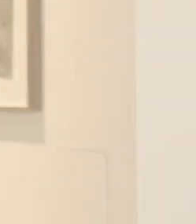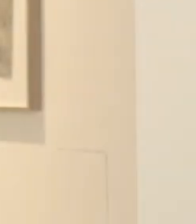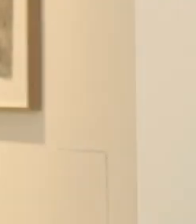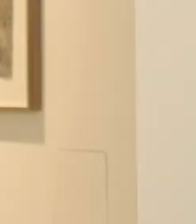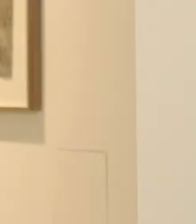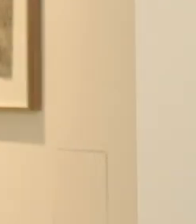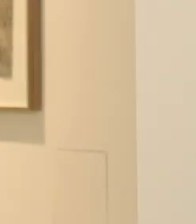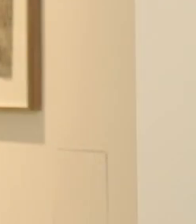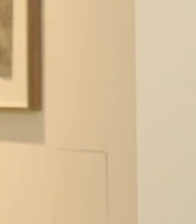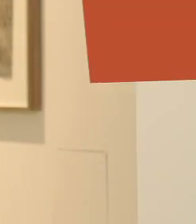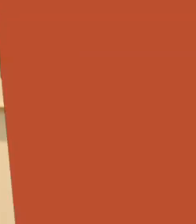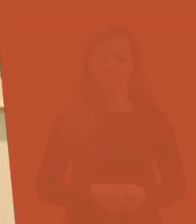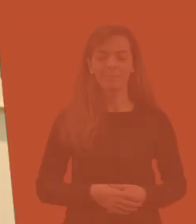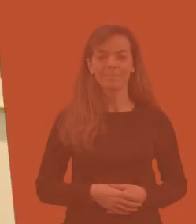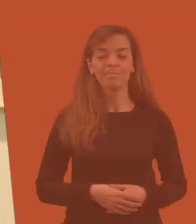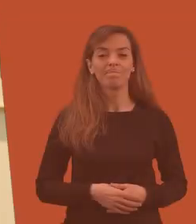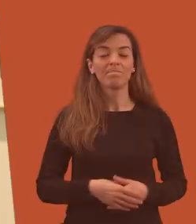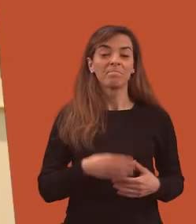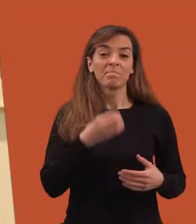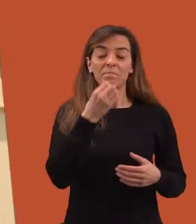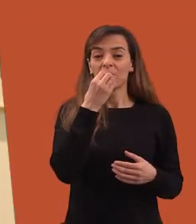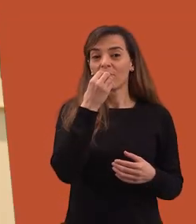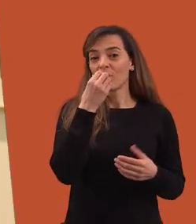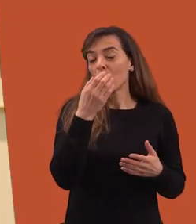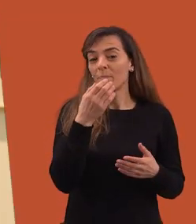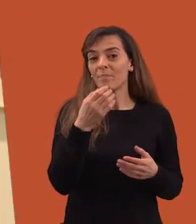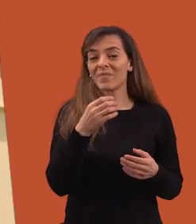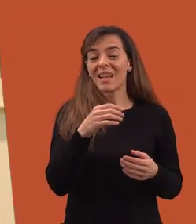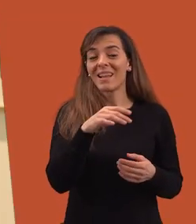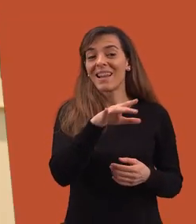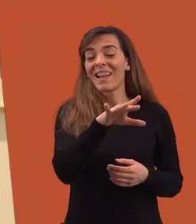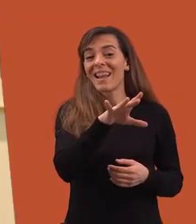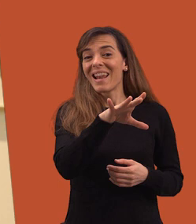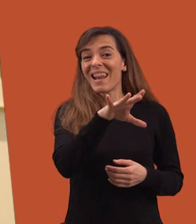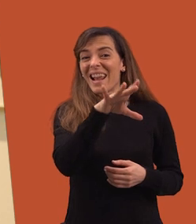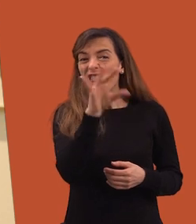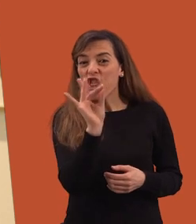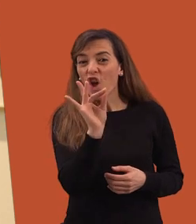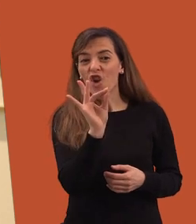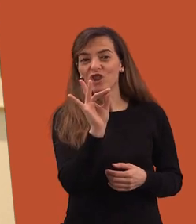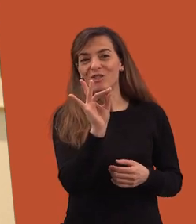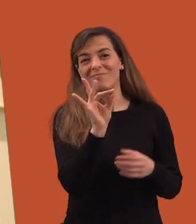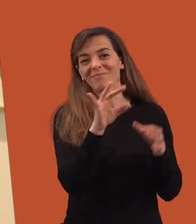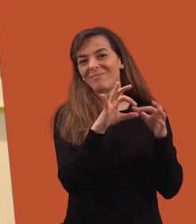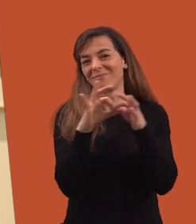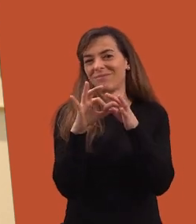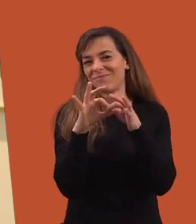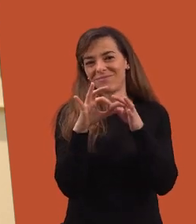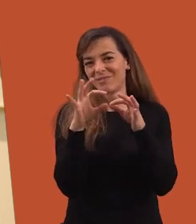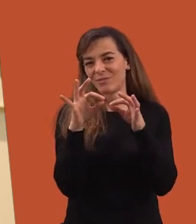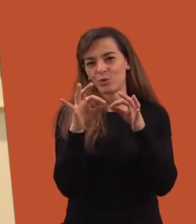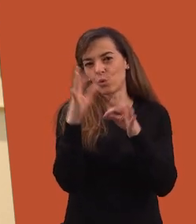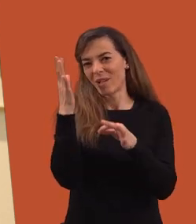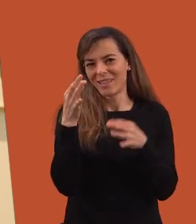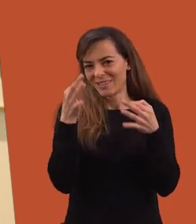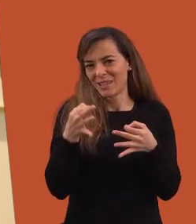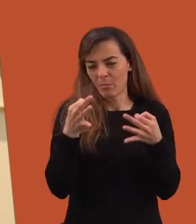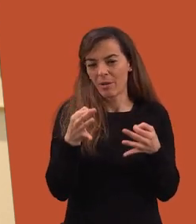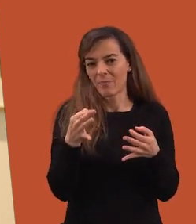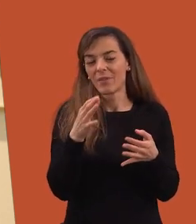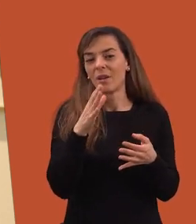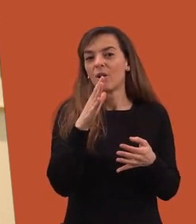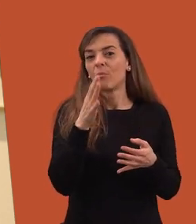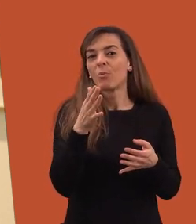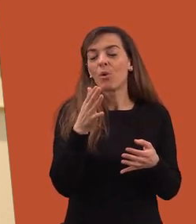bueno es la elección finalmente siempre es un poco azarosa porque unos